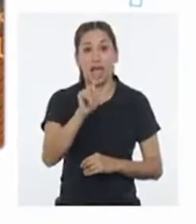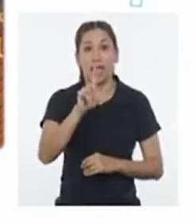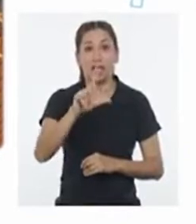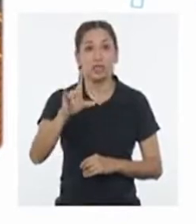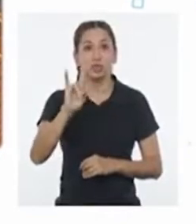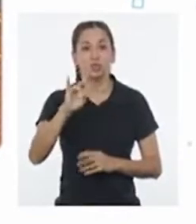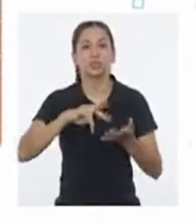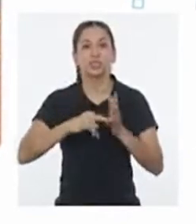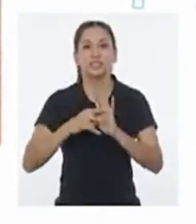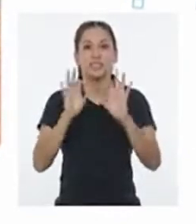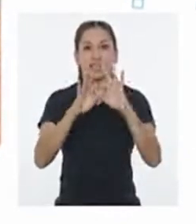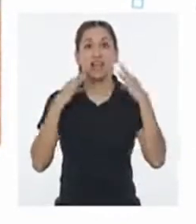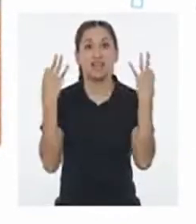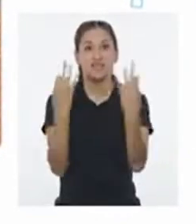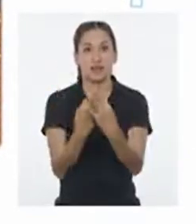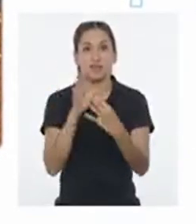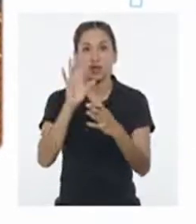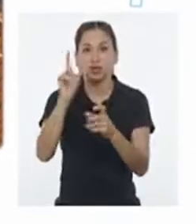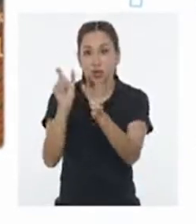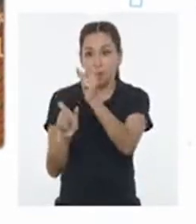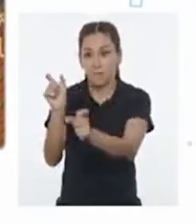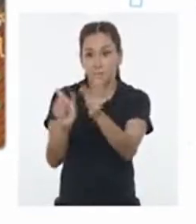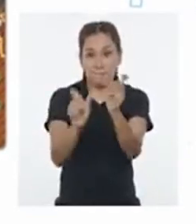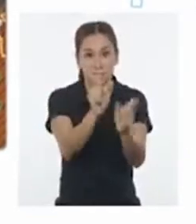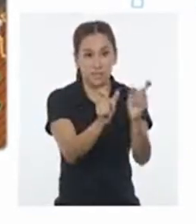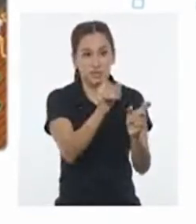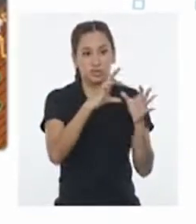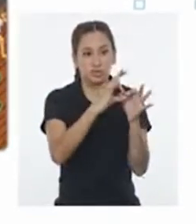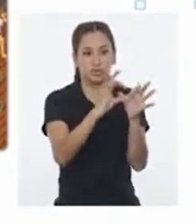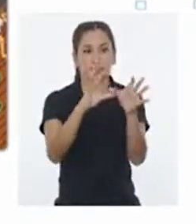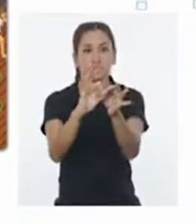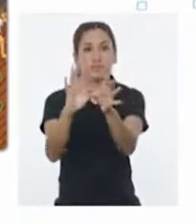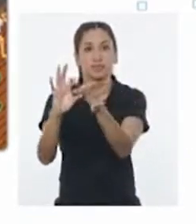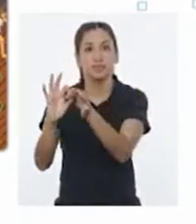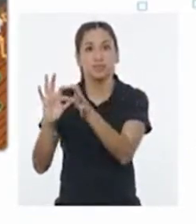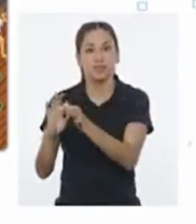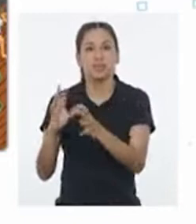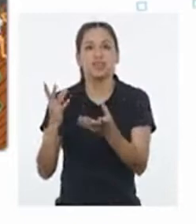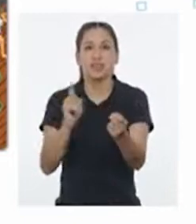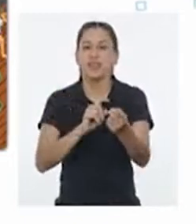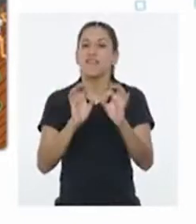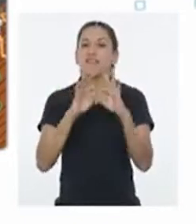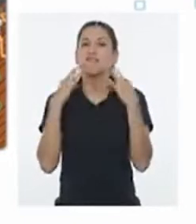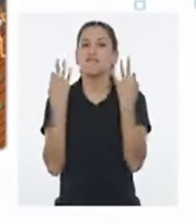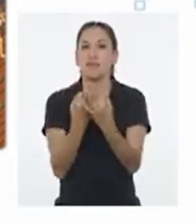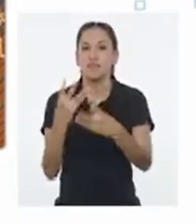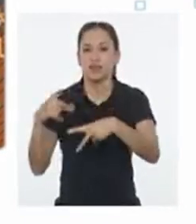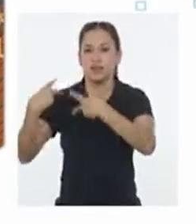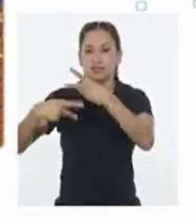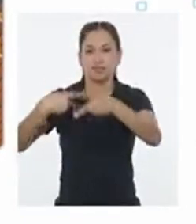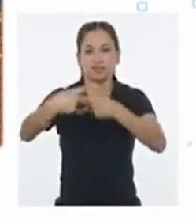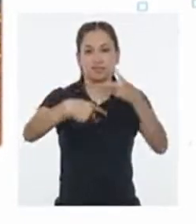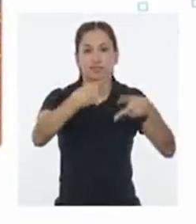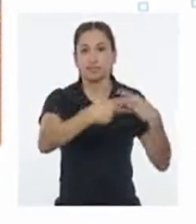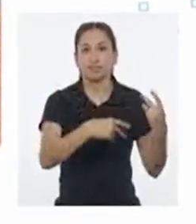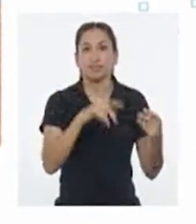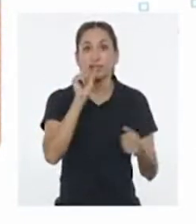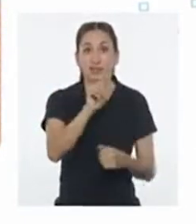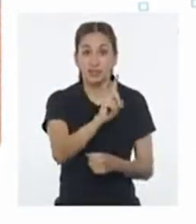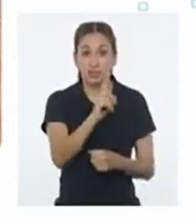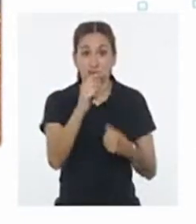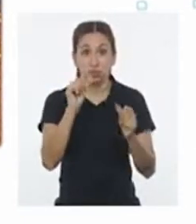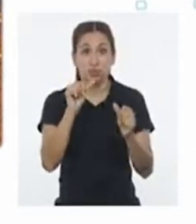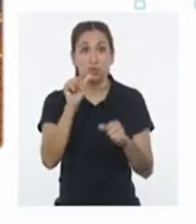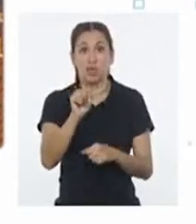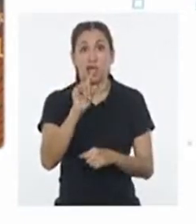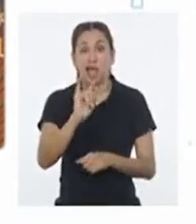una familia extensa en la que sus miembros estaban vinculados por un parentesco real. Cada